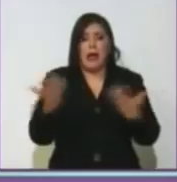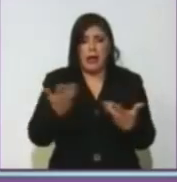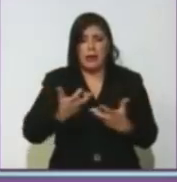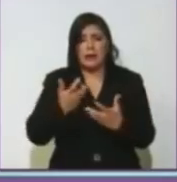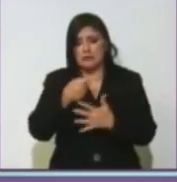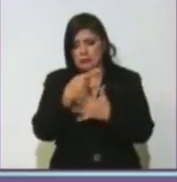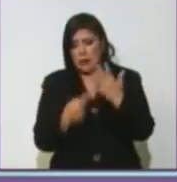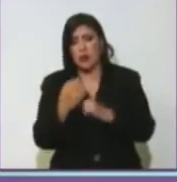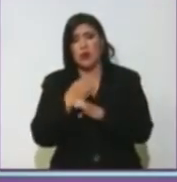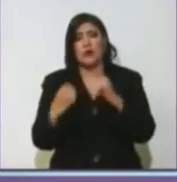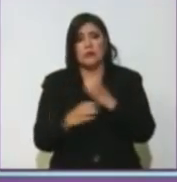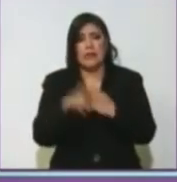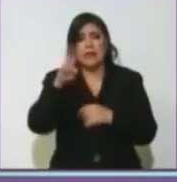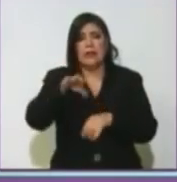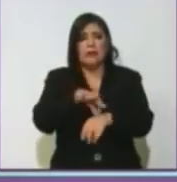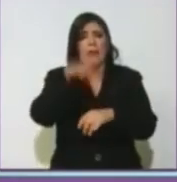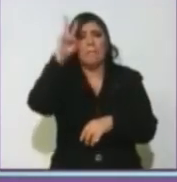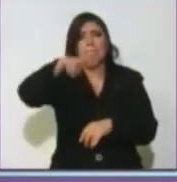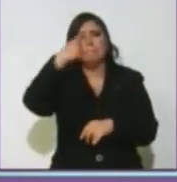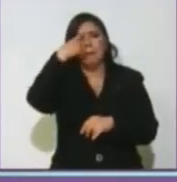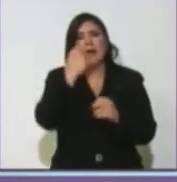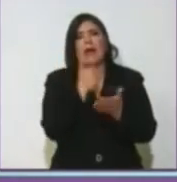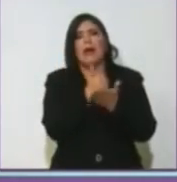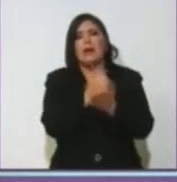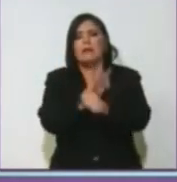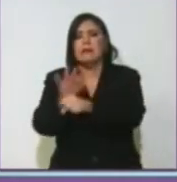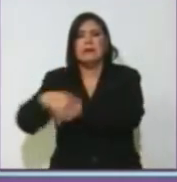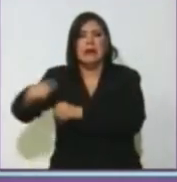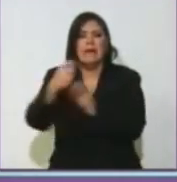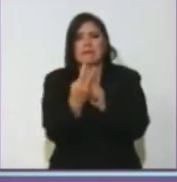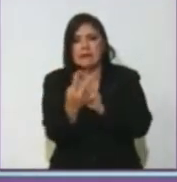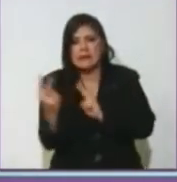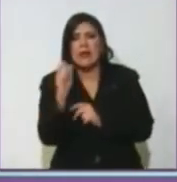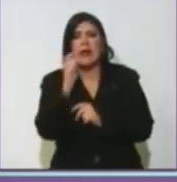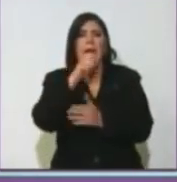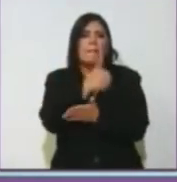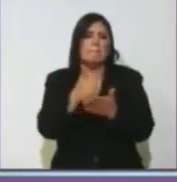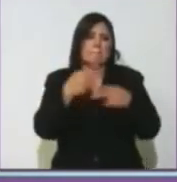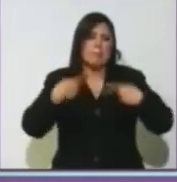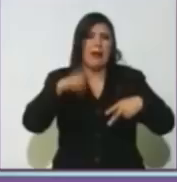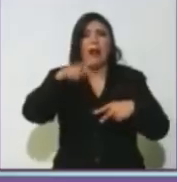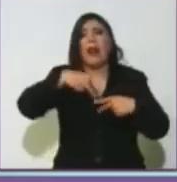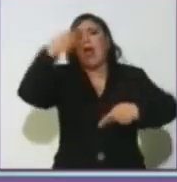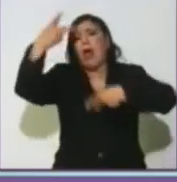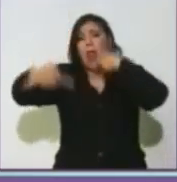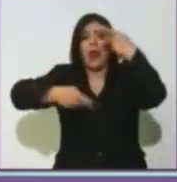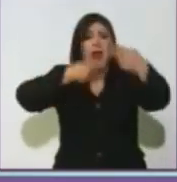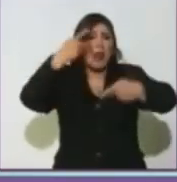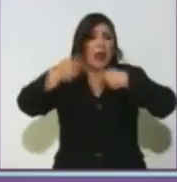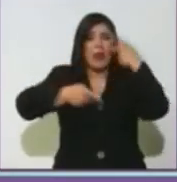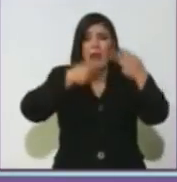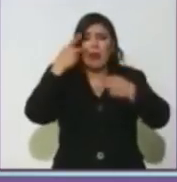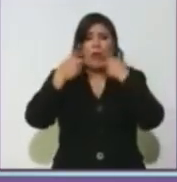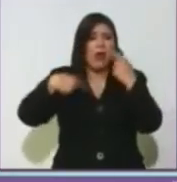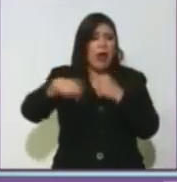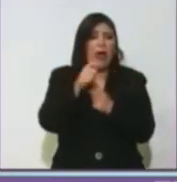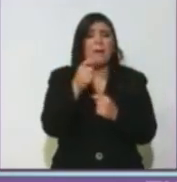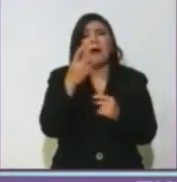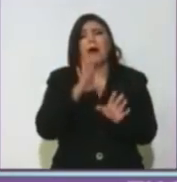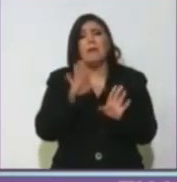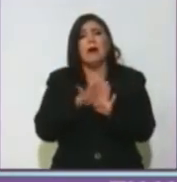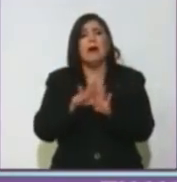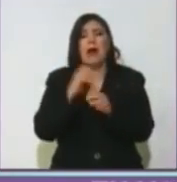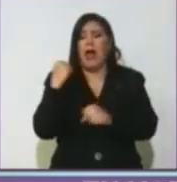realmente ayuden a los vecinos que ayuden a los ciudadanos no palabras como tantas que han dicho durante